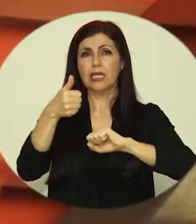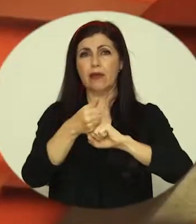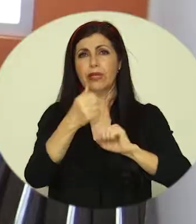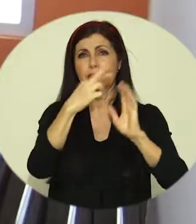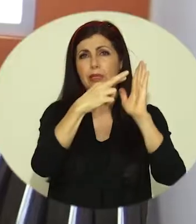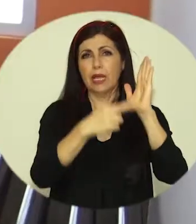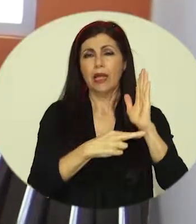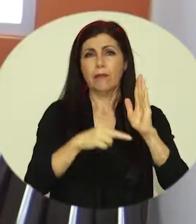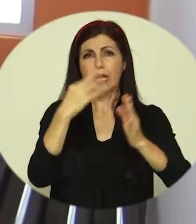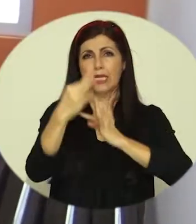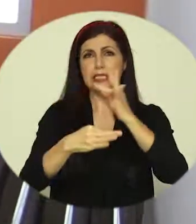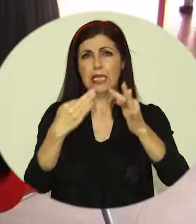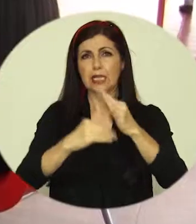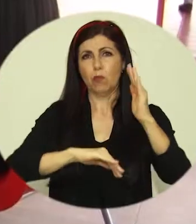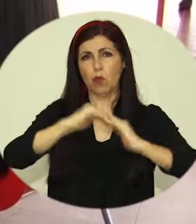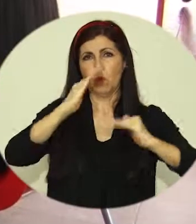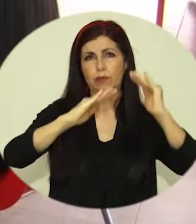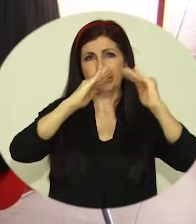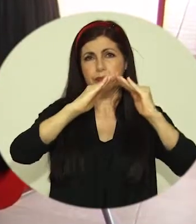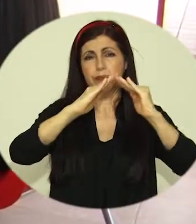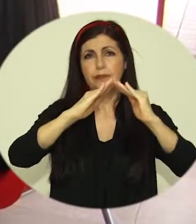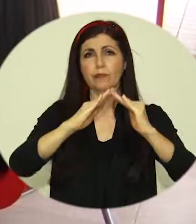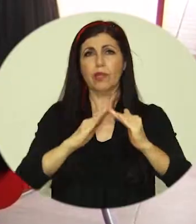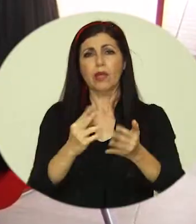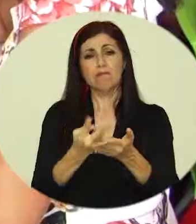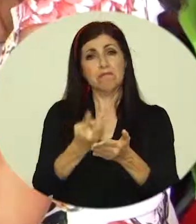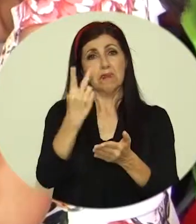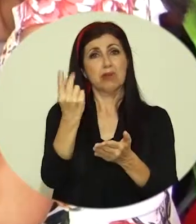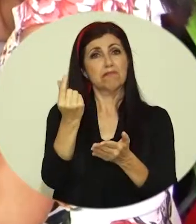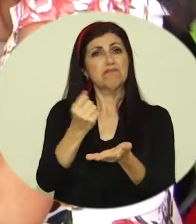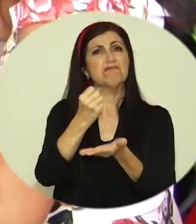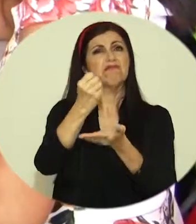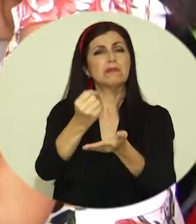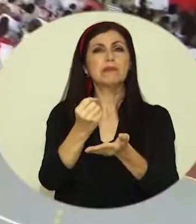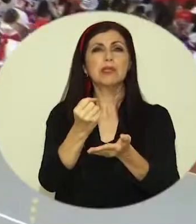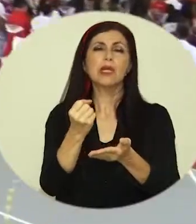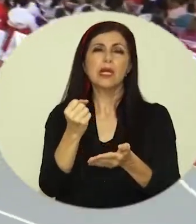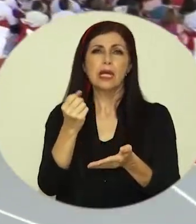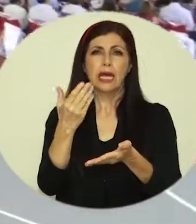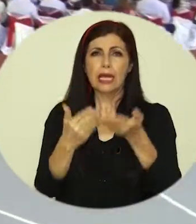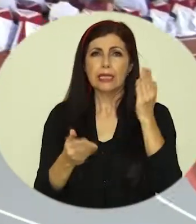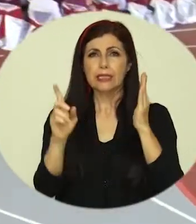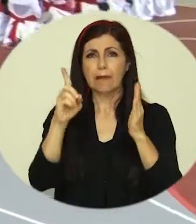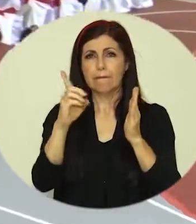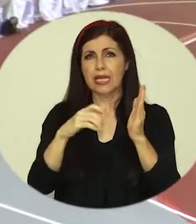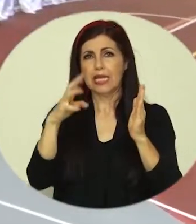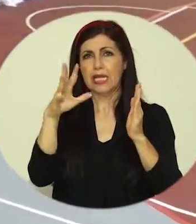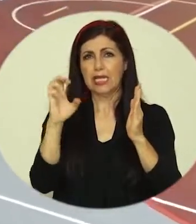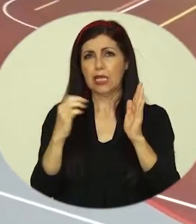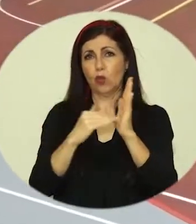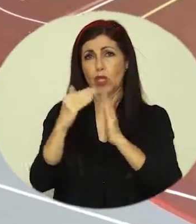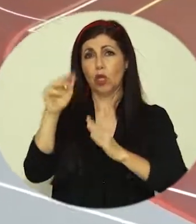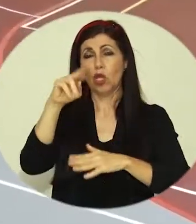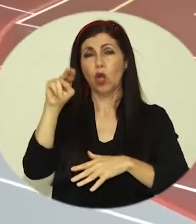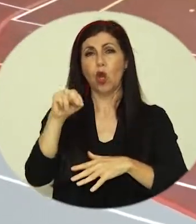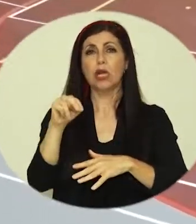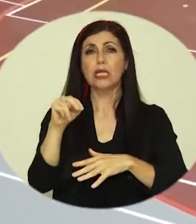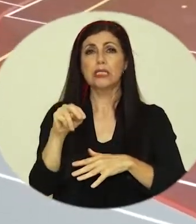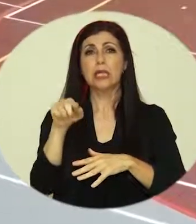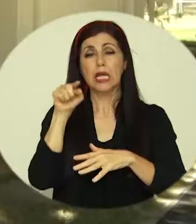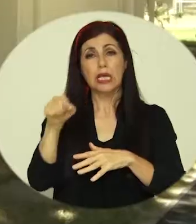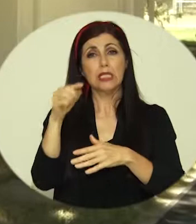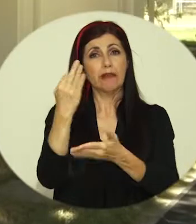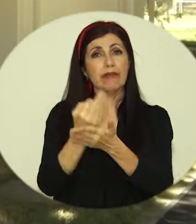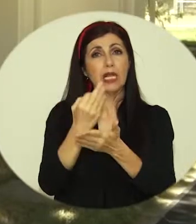que establece la normativa para este tipo de infraestructura. El costo total de las obras es cercano a los 1.500 millones de